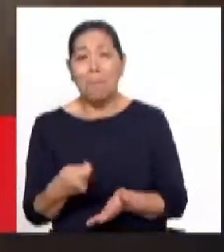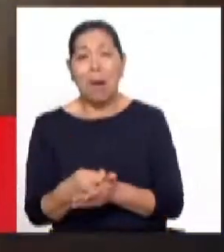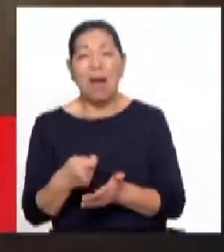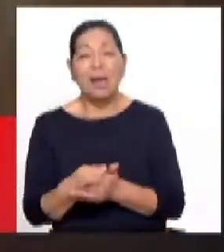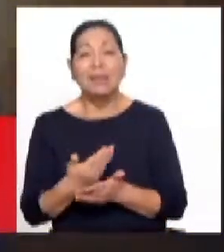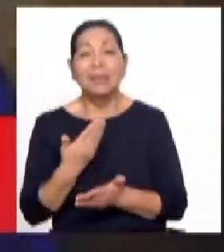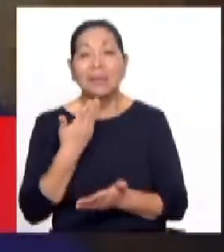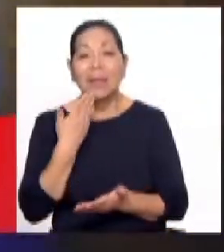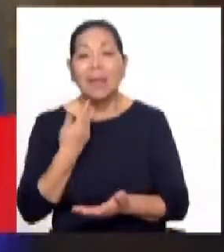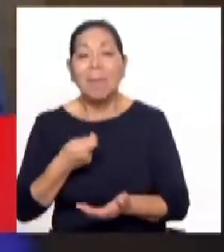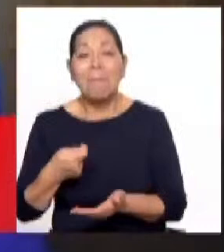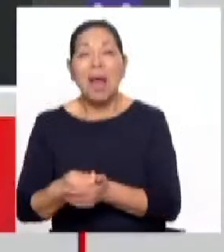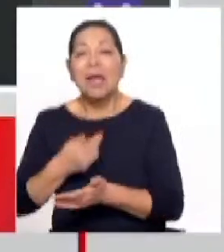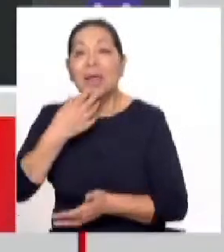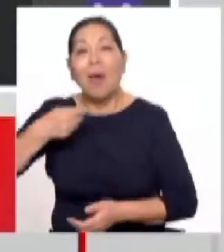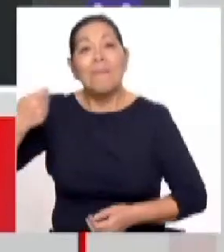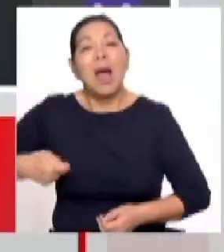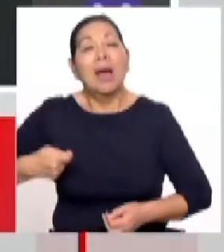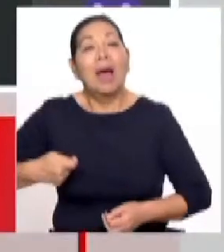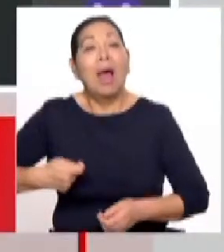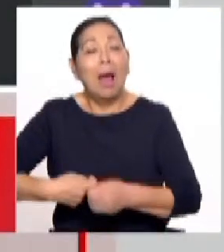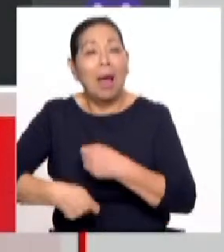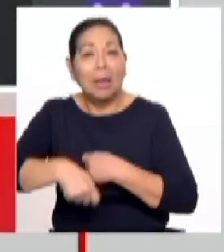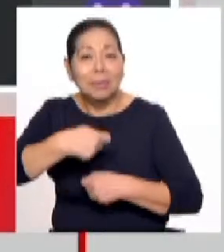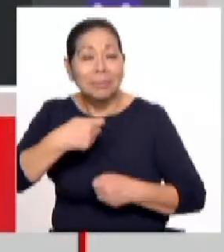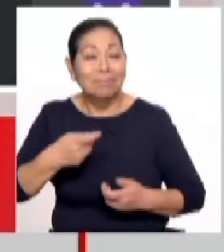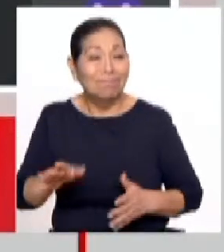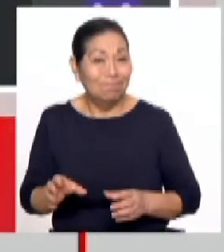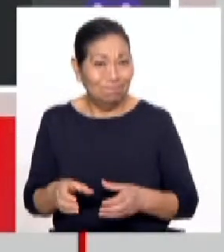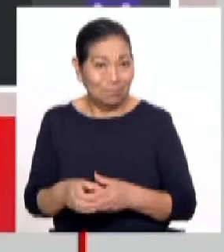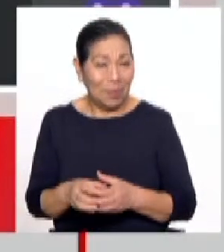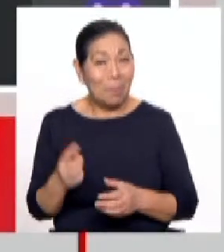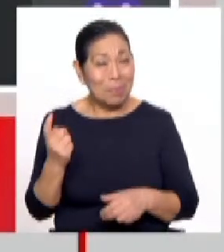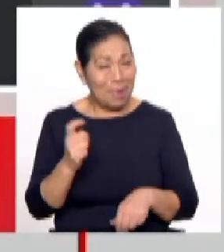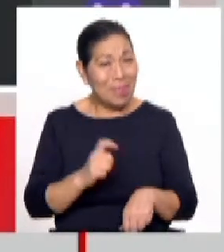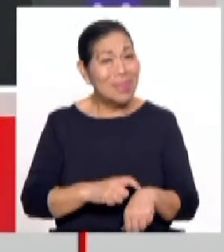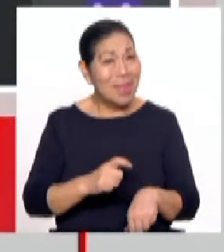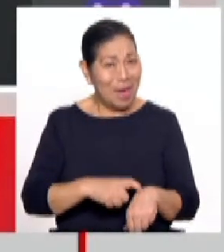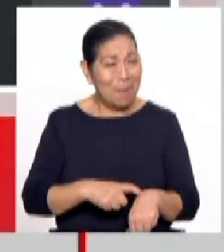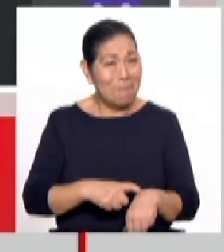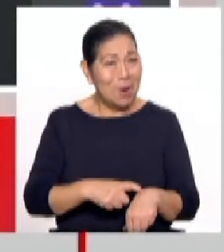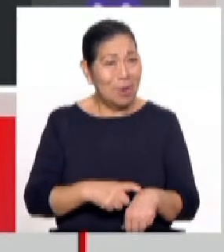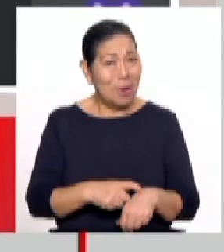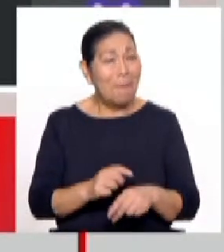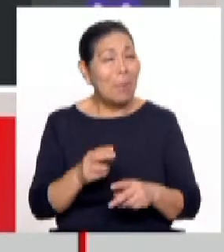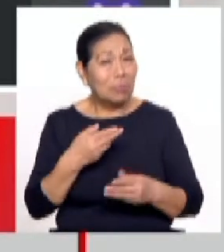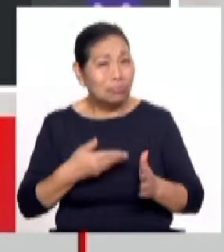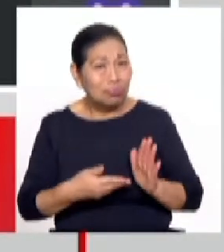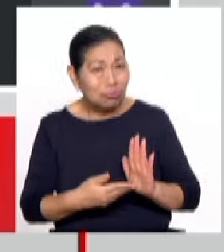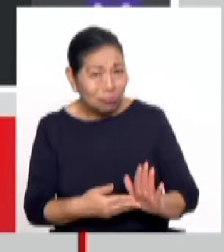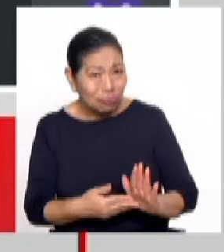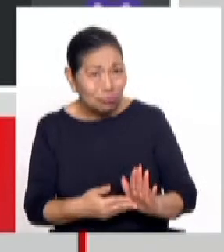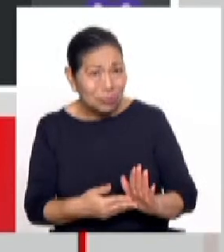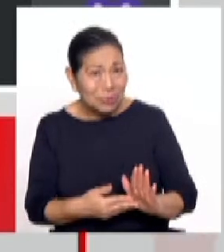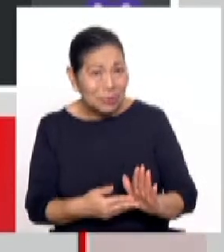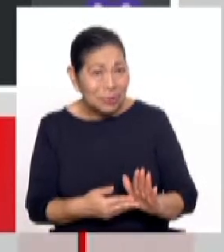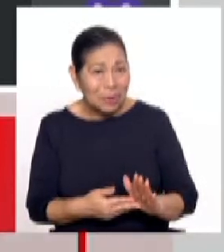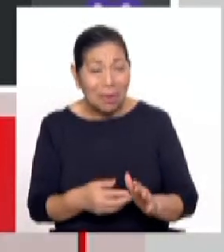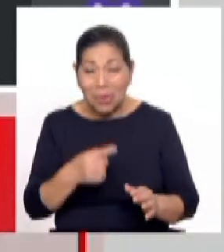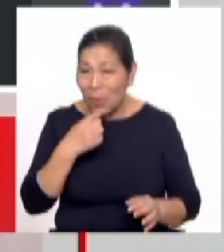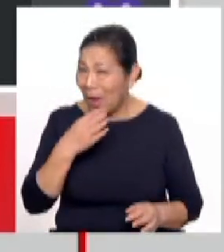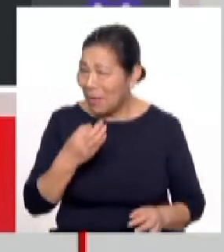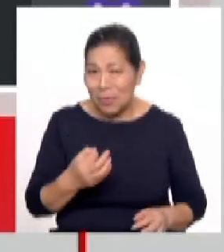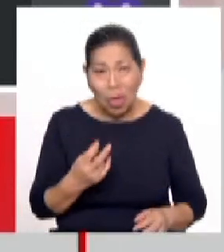provenientes del narcotráfico Pero qué ha hecho el Ministerio Público desde un primer momento esas actividades eran insistentes esas actividades no son